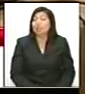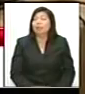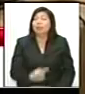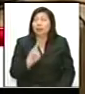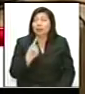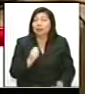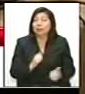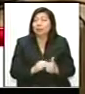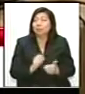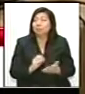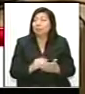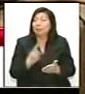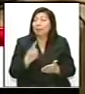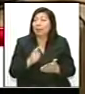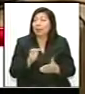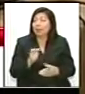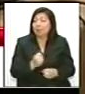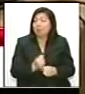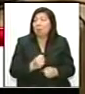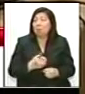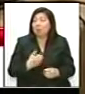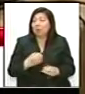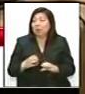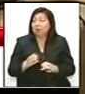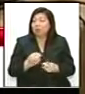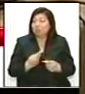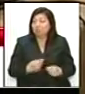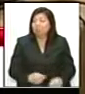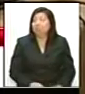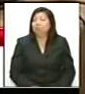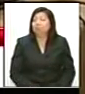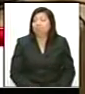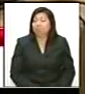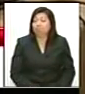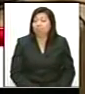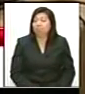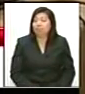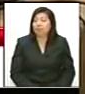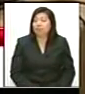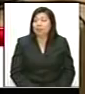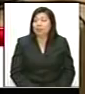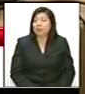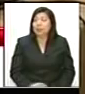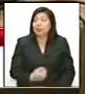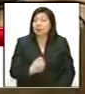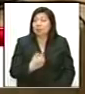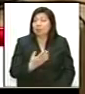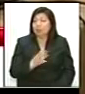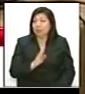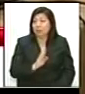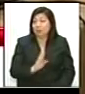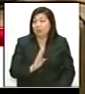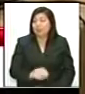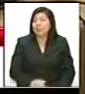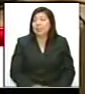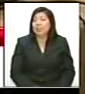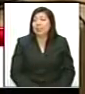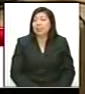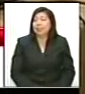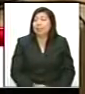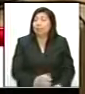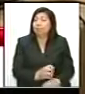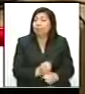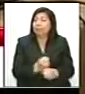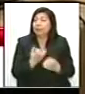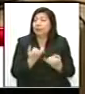reconozco una acción inmediata para que los trabajadores puedan hacer una manifestación. Y yo le pido a usted que tome bien en